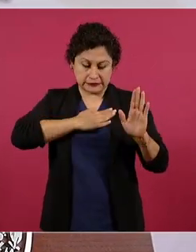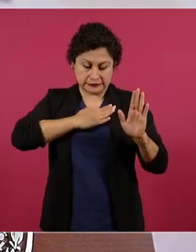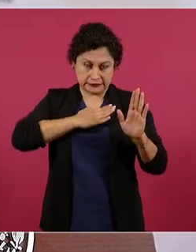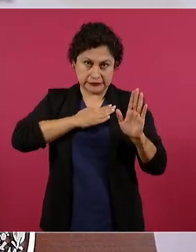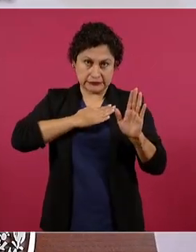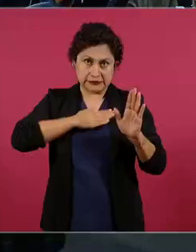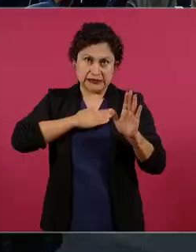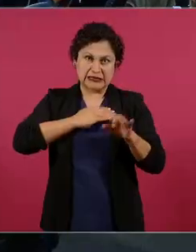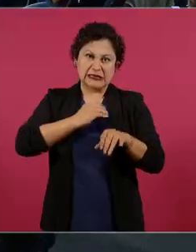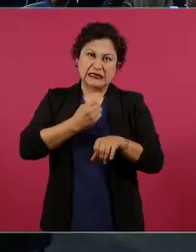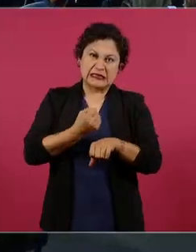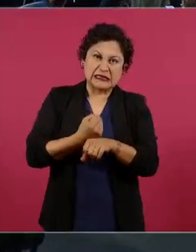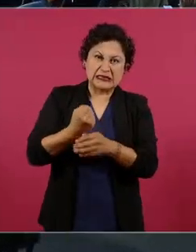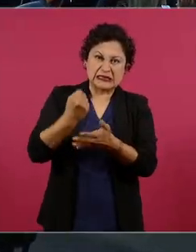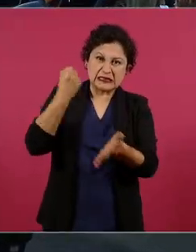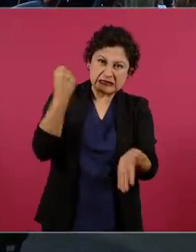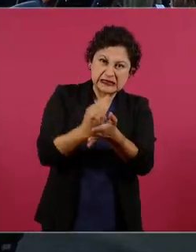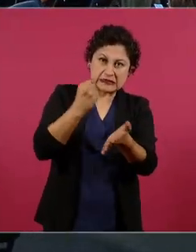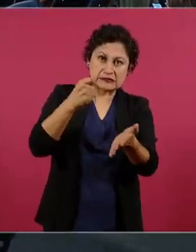de bienestar.